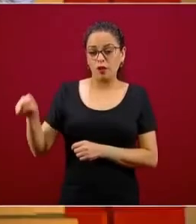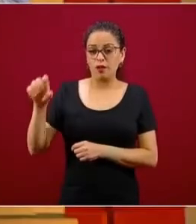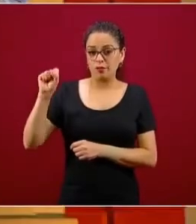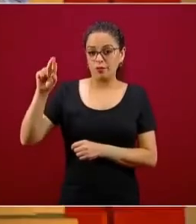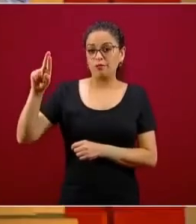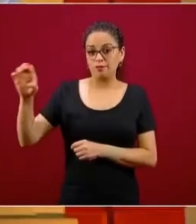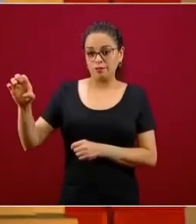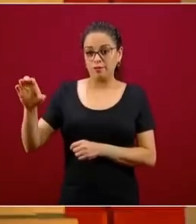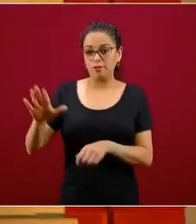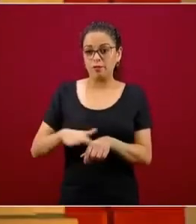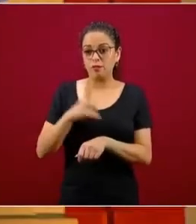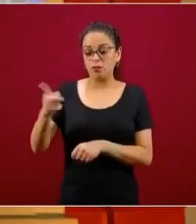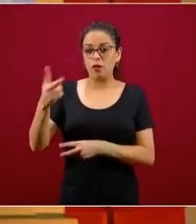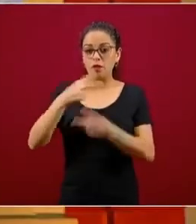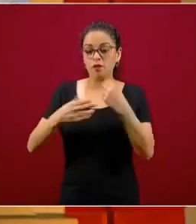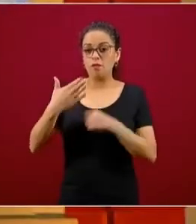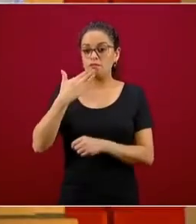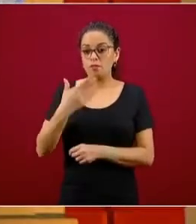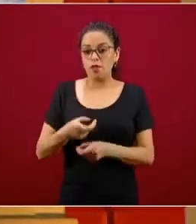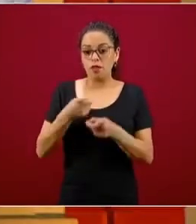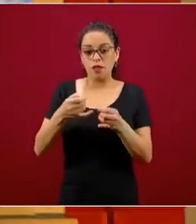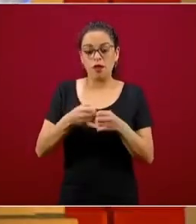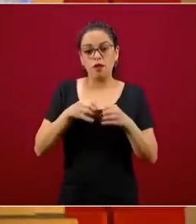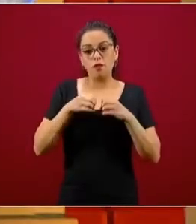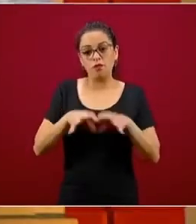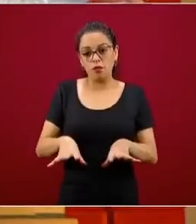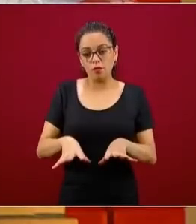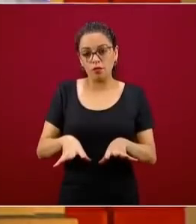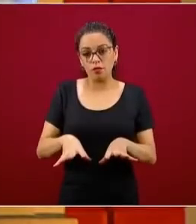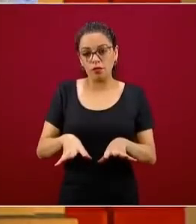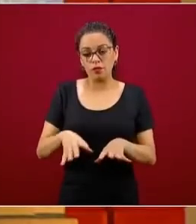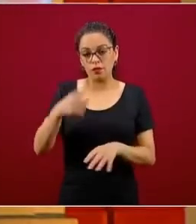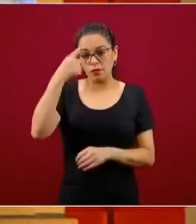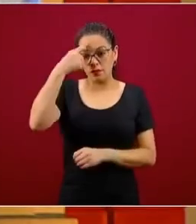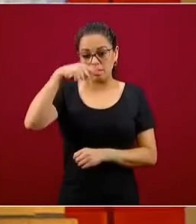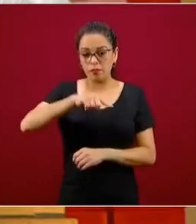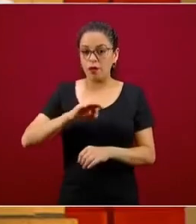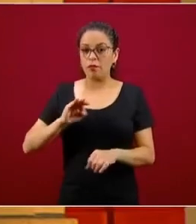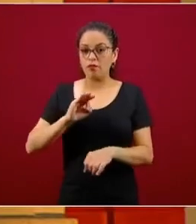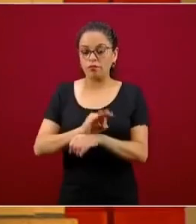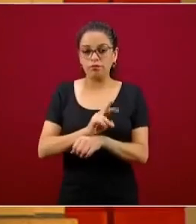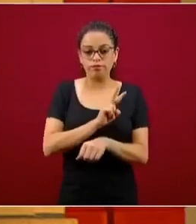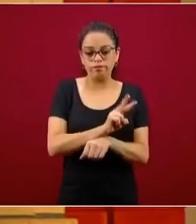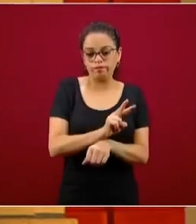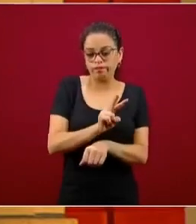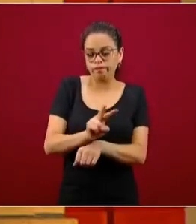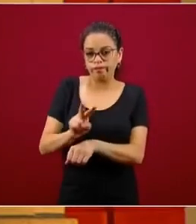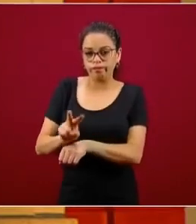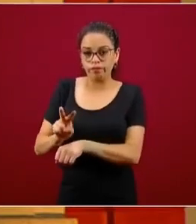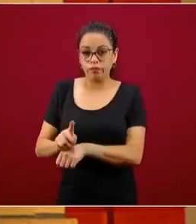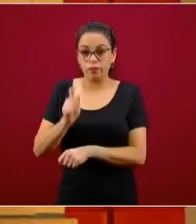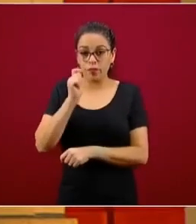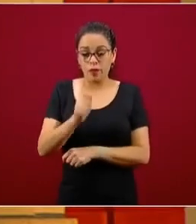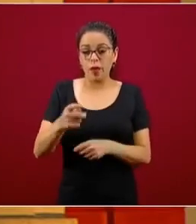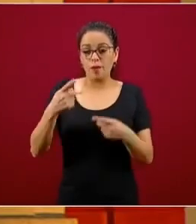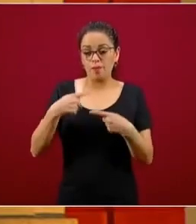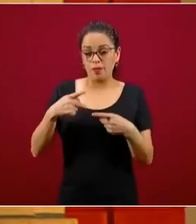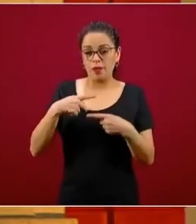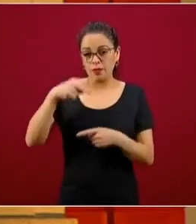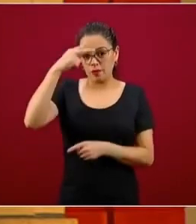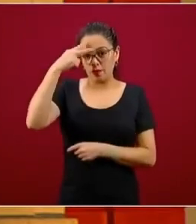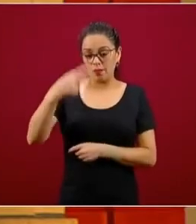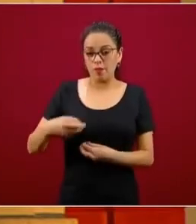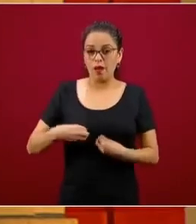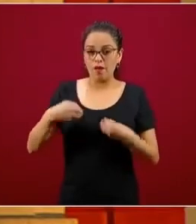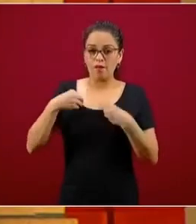estas estadísticas como un mecanismo de protección, de vigilancia a los connacionales más allá de